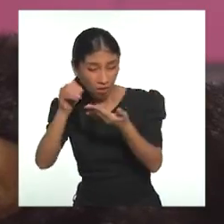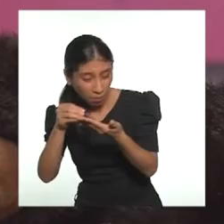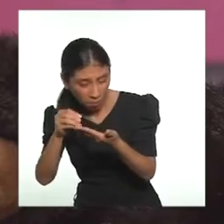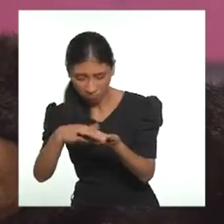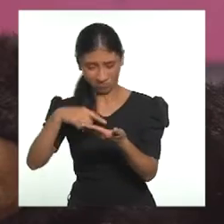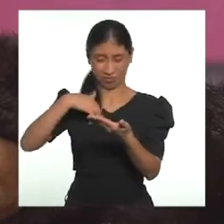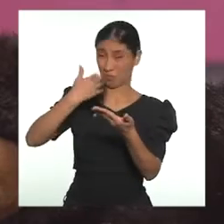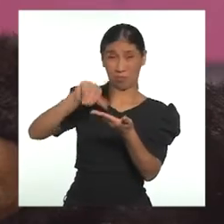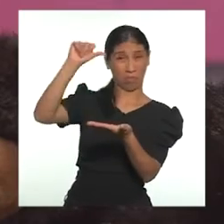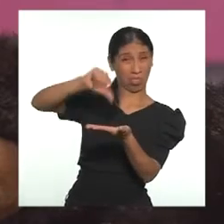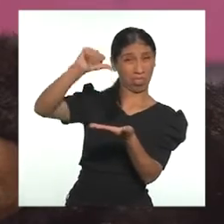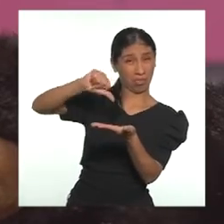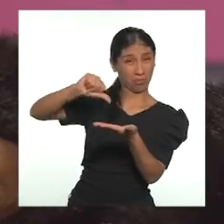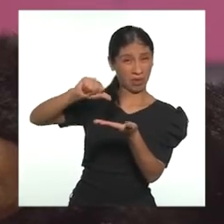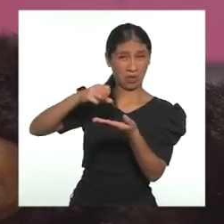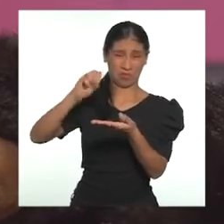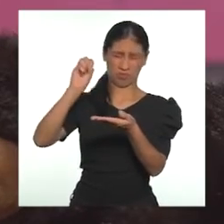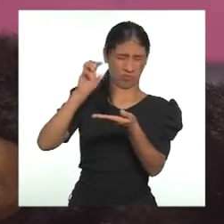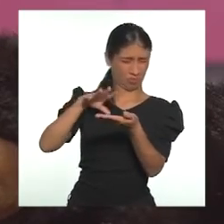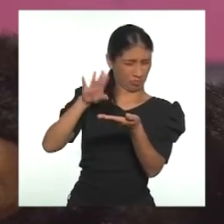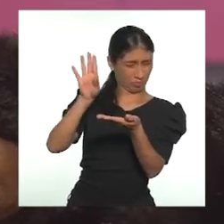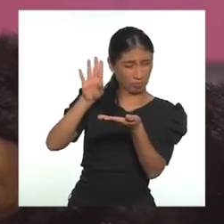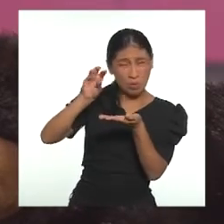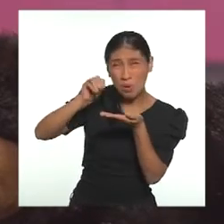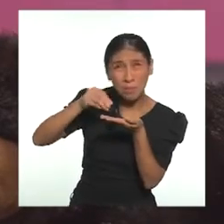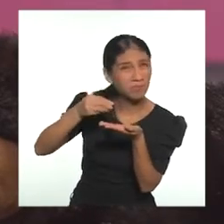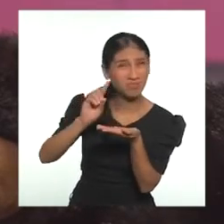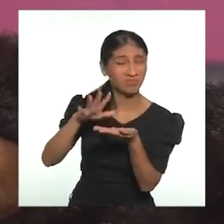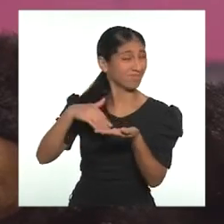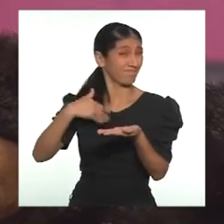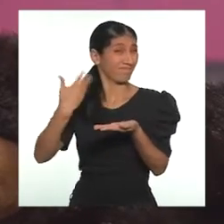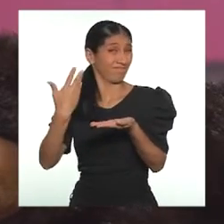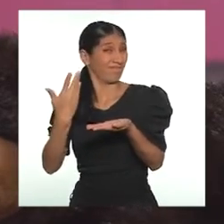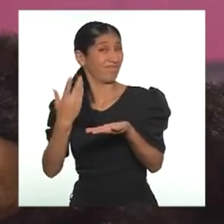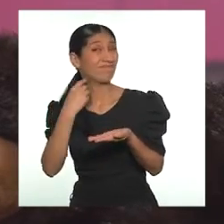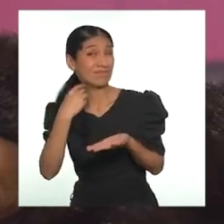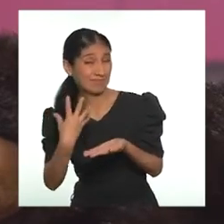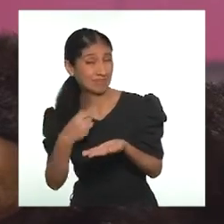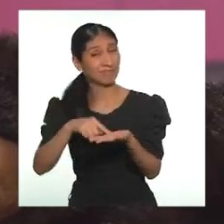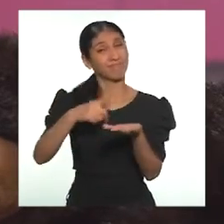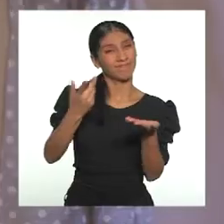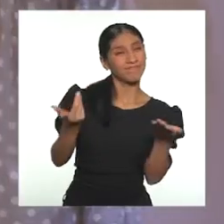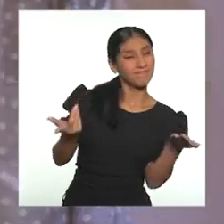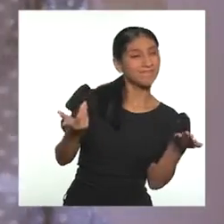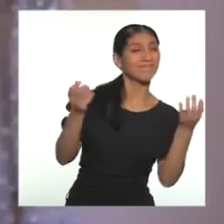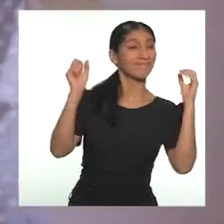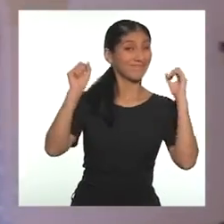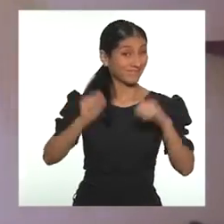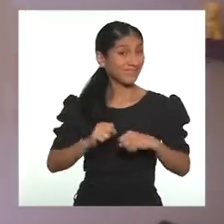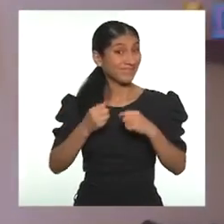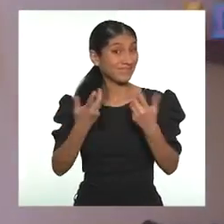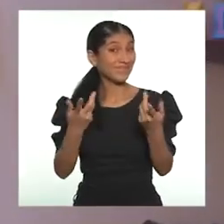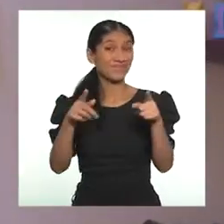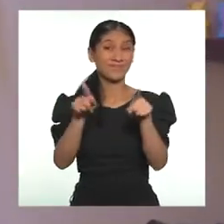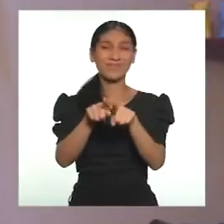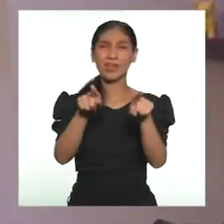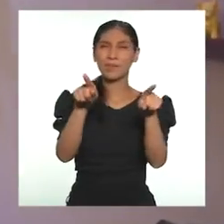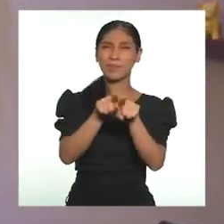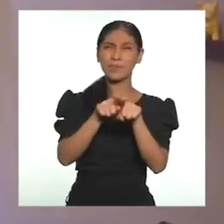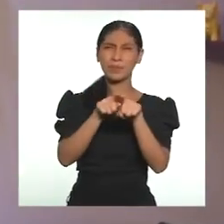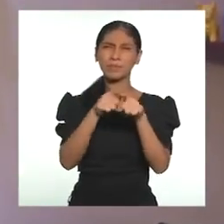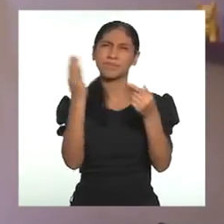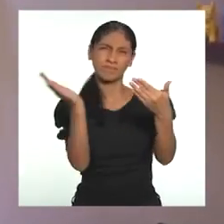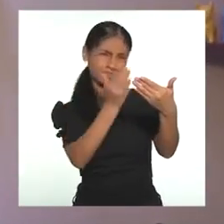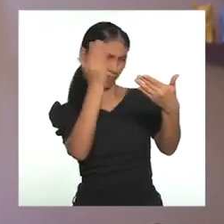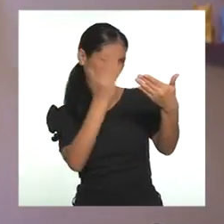malograr, pudrir, descomponerse o echarse a perder. Así es.